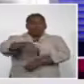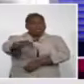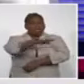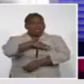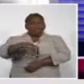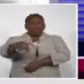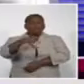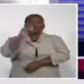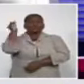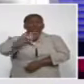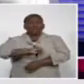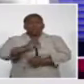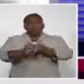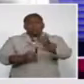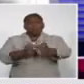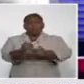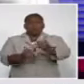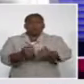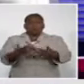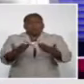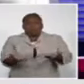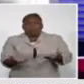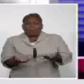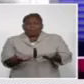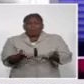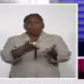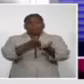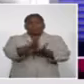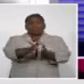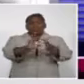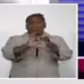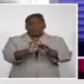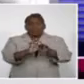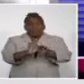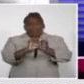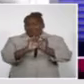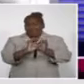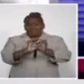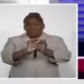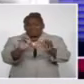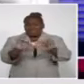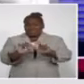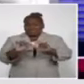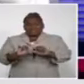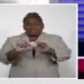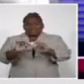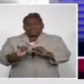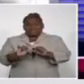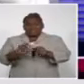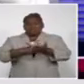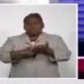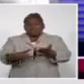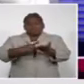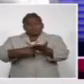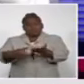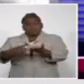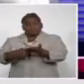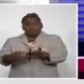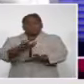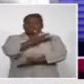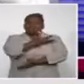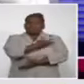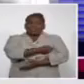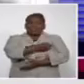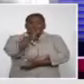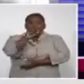su evolución. Se mantuvo crítica por varias jornadas, varias semanas, y lamentablemente hoy